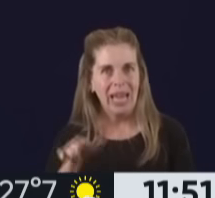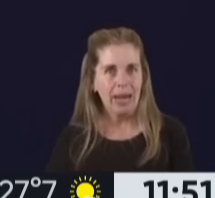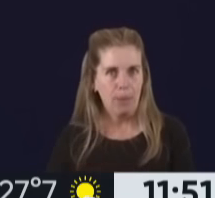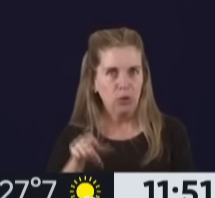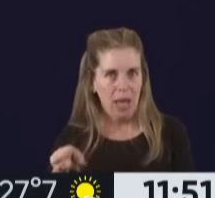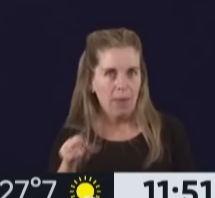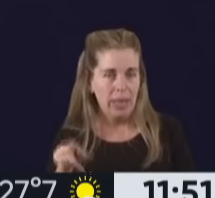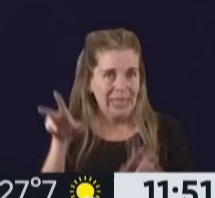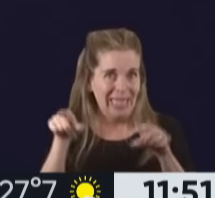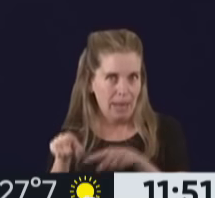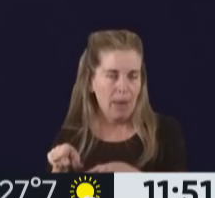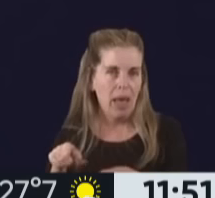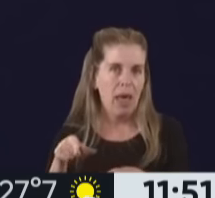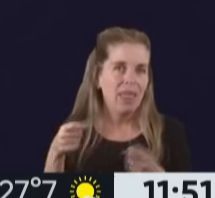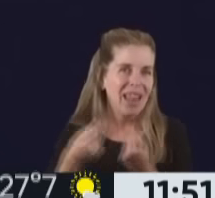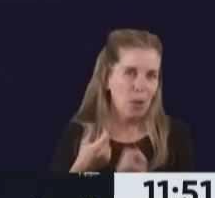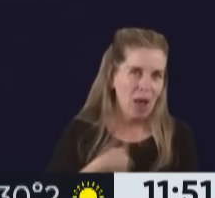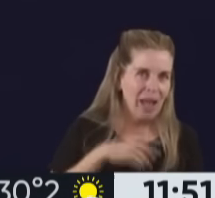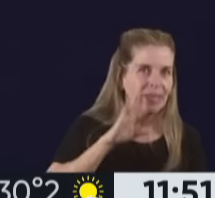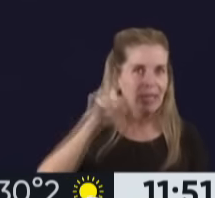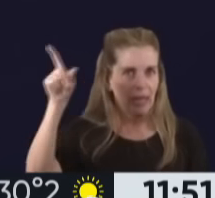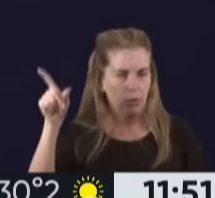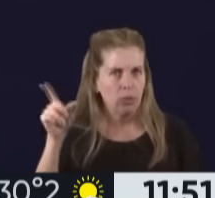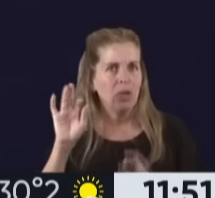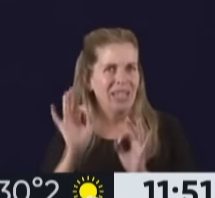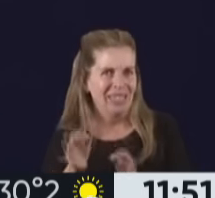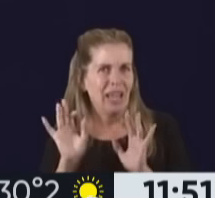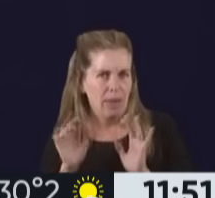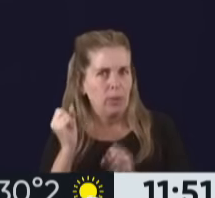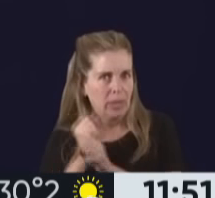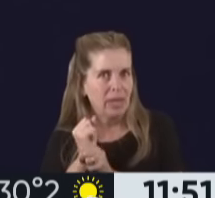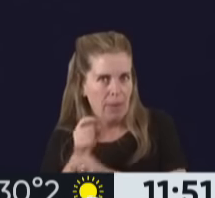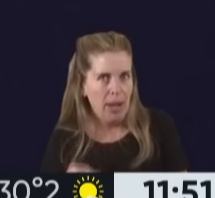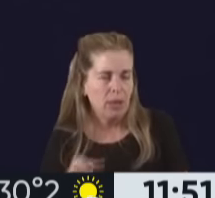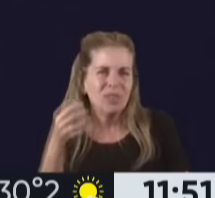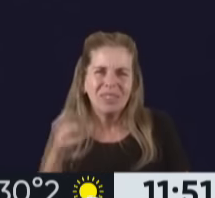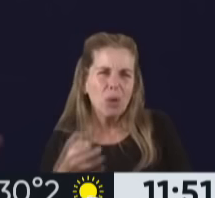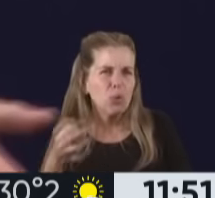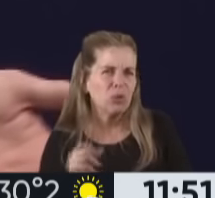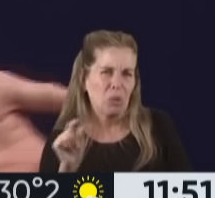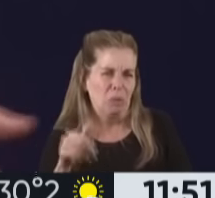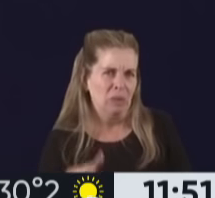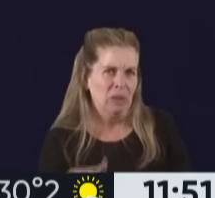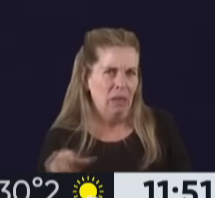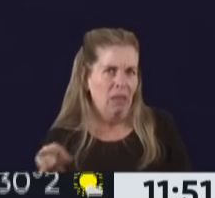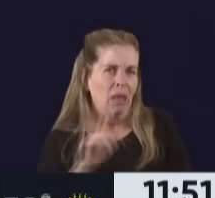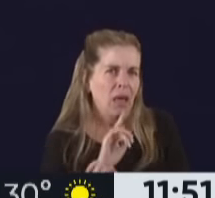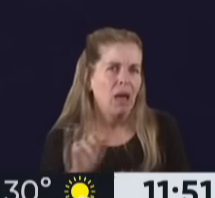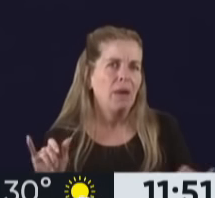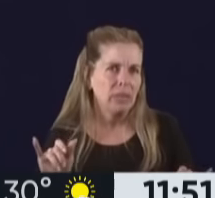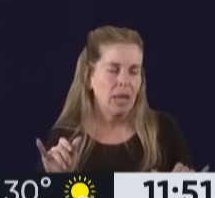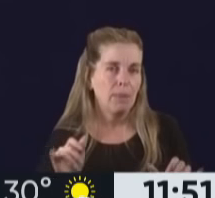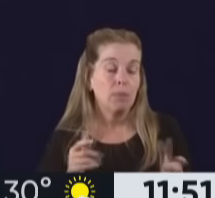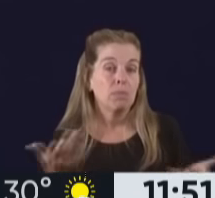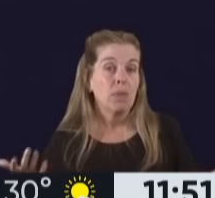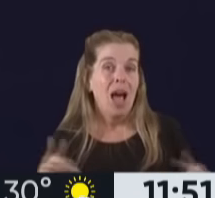temas y entendemos que en cualquier momento vamos a conocer finalmente el acuerdo. No podemos dar